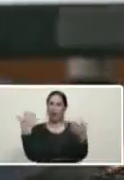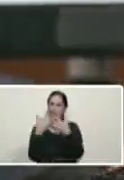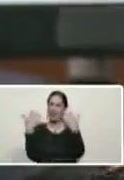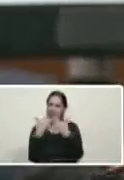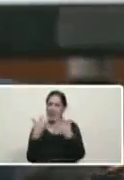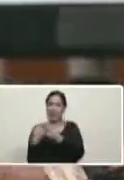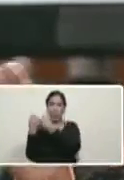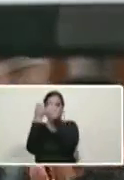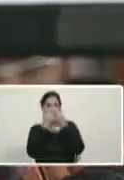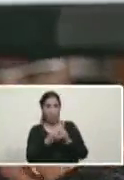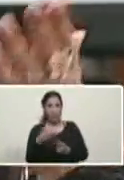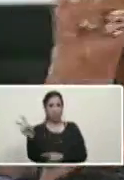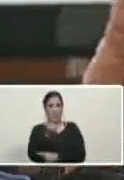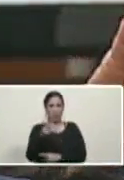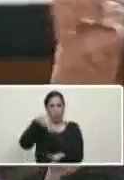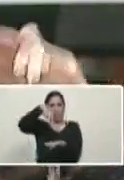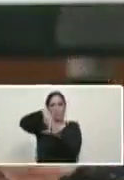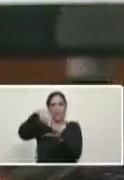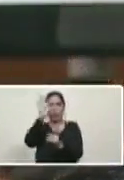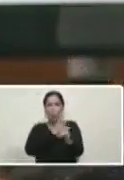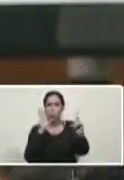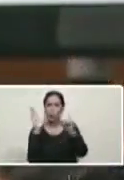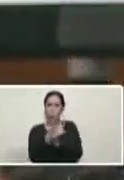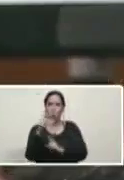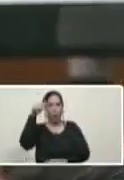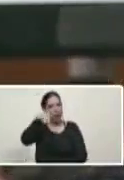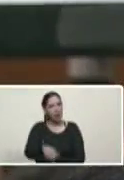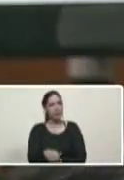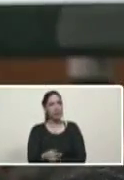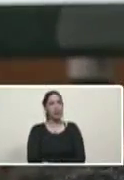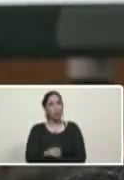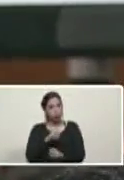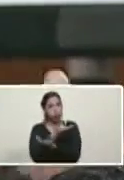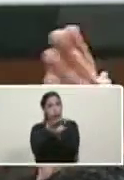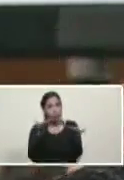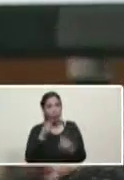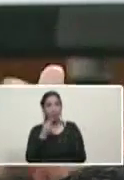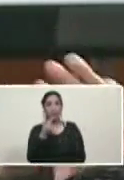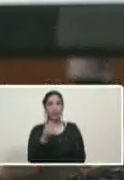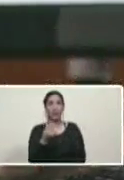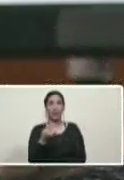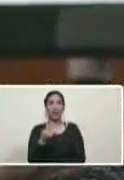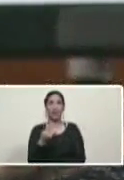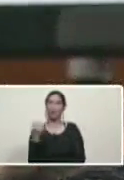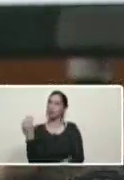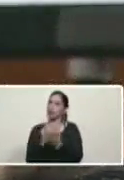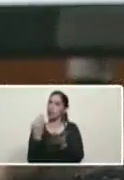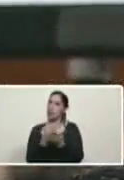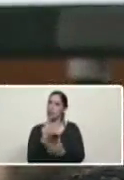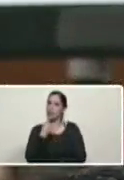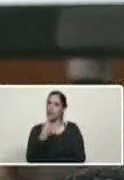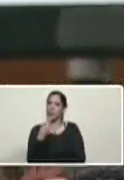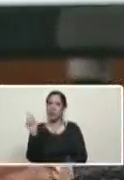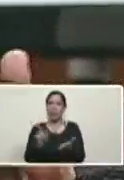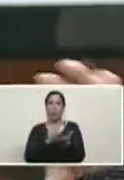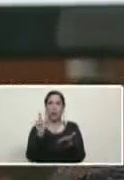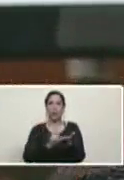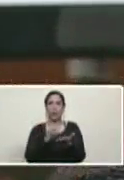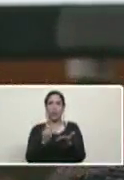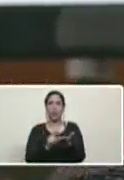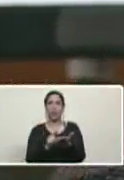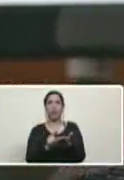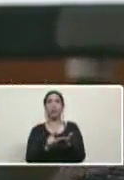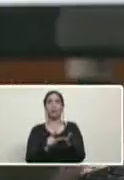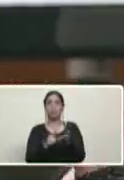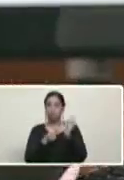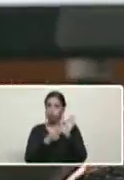Venezuela está aquí de pie con la cultura. Como usted estaba diciendo, como lo digo Ernesto siempre con su libro, que son una